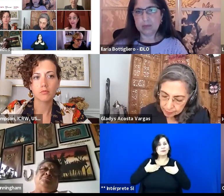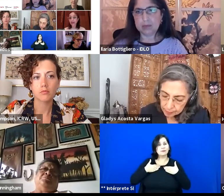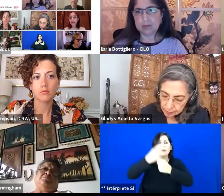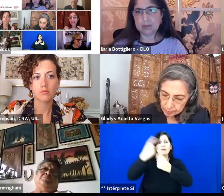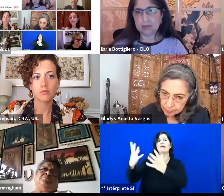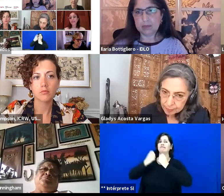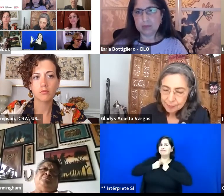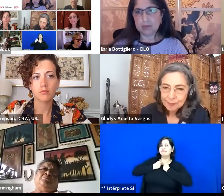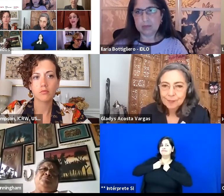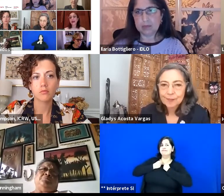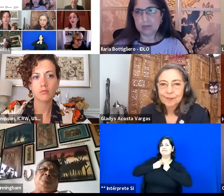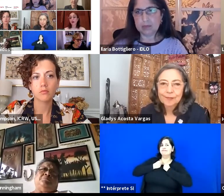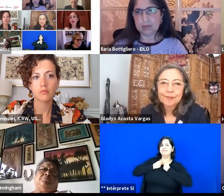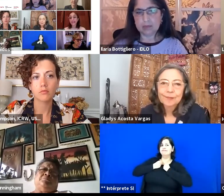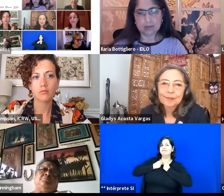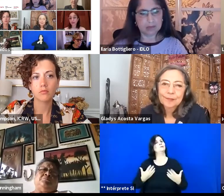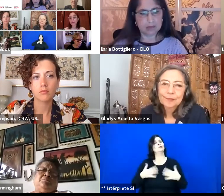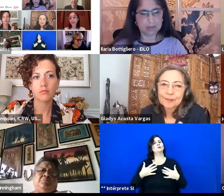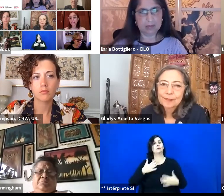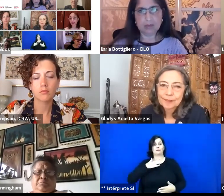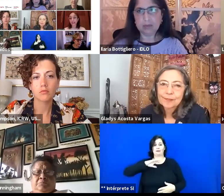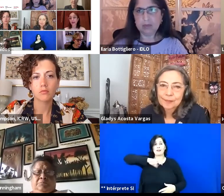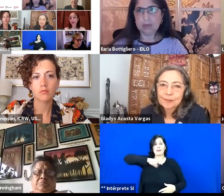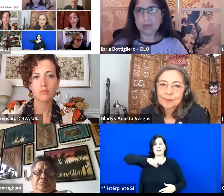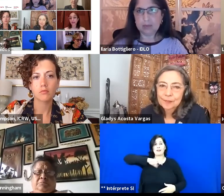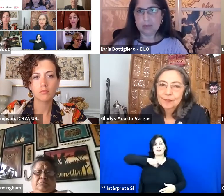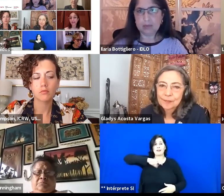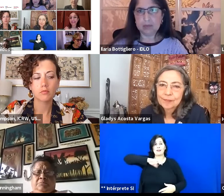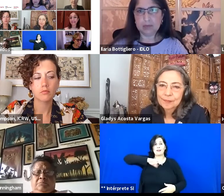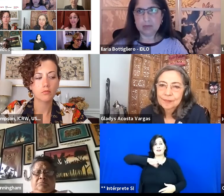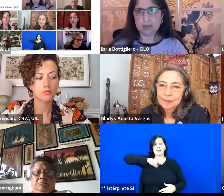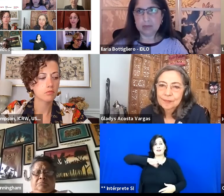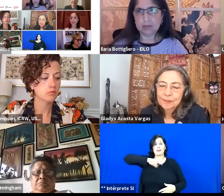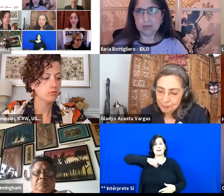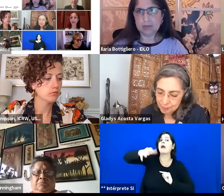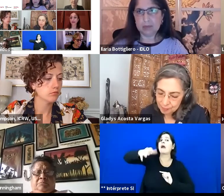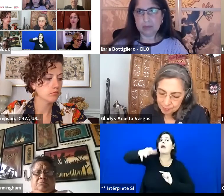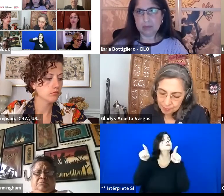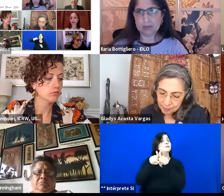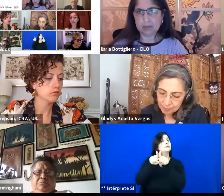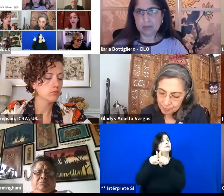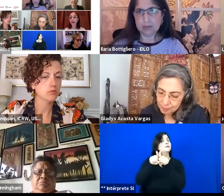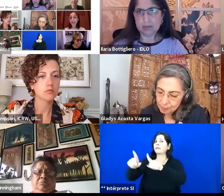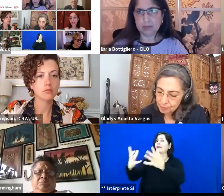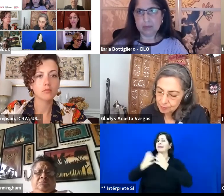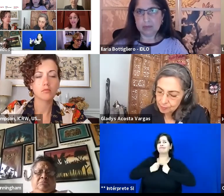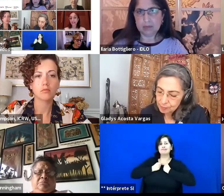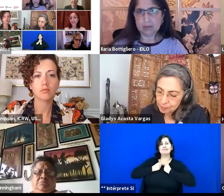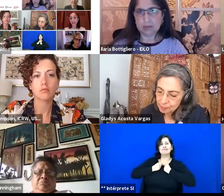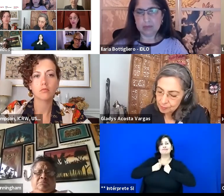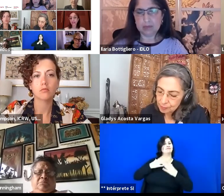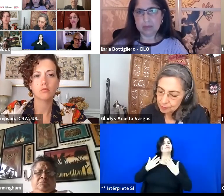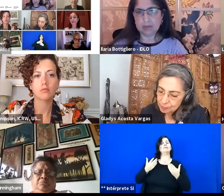destino, también está operando, ¿no?, en toda esa lógica. Yo creo que ese es el contexto socioeconómico en el que